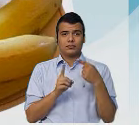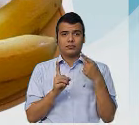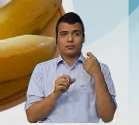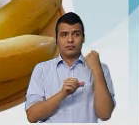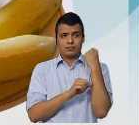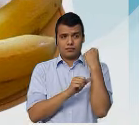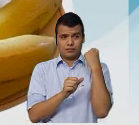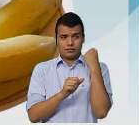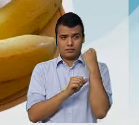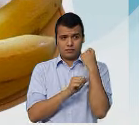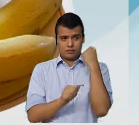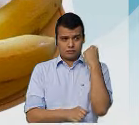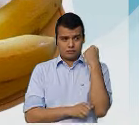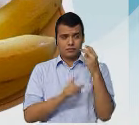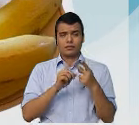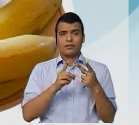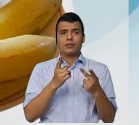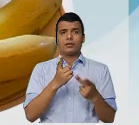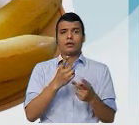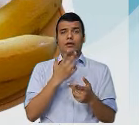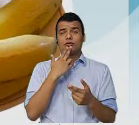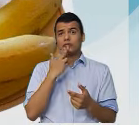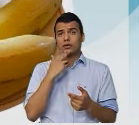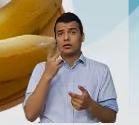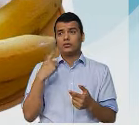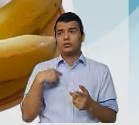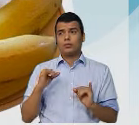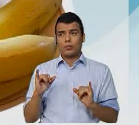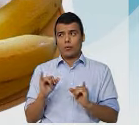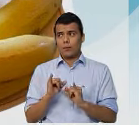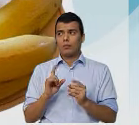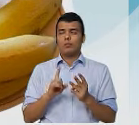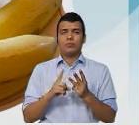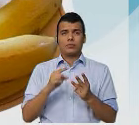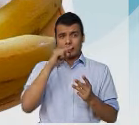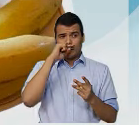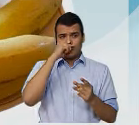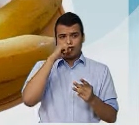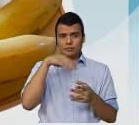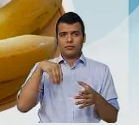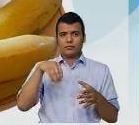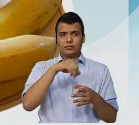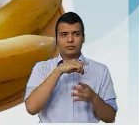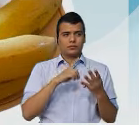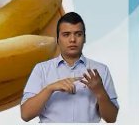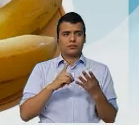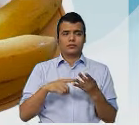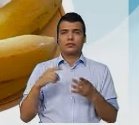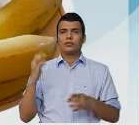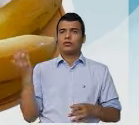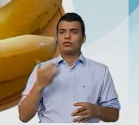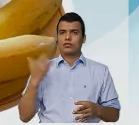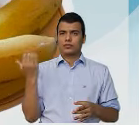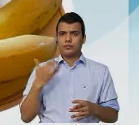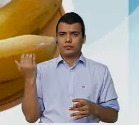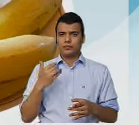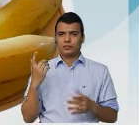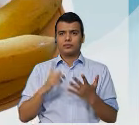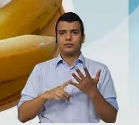Ponemos azúcar dietética, stevia, por ejemplo, canela en polvo, yogurt, uvas